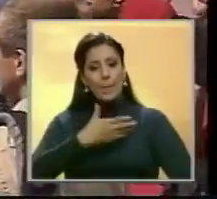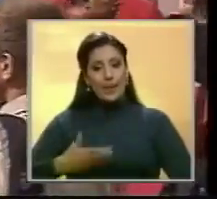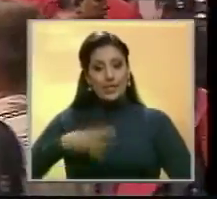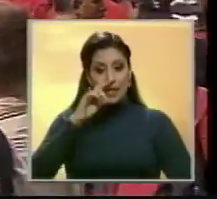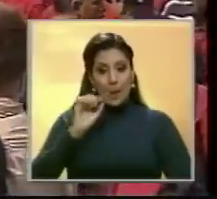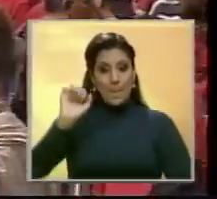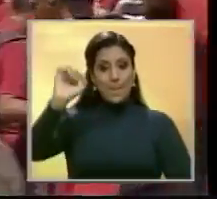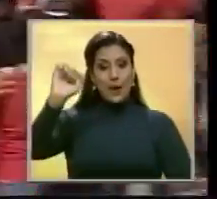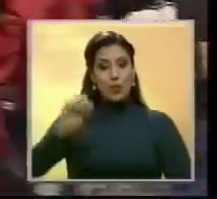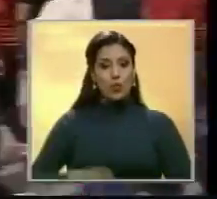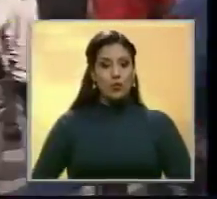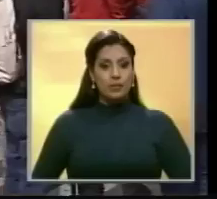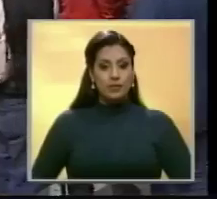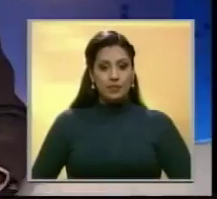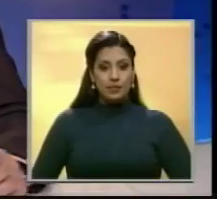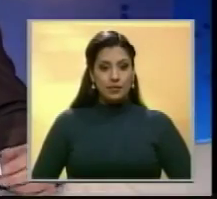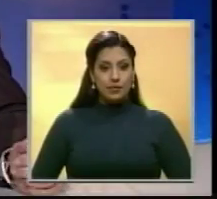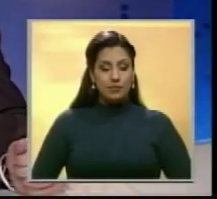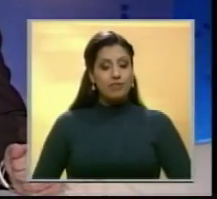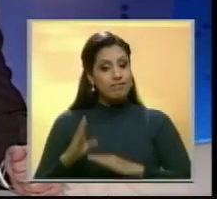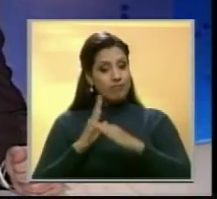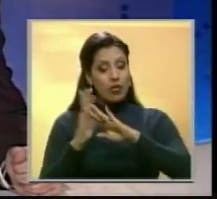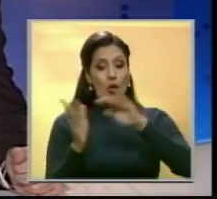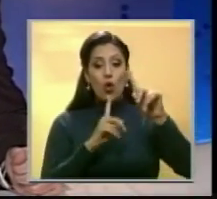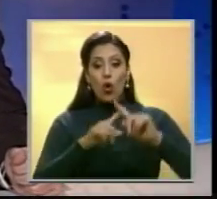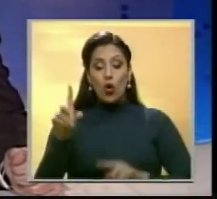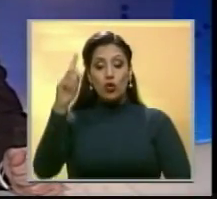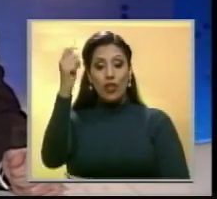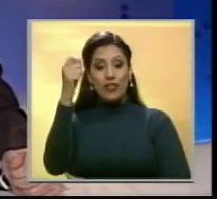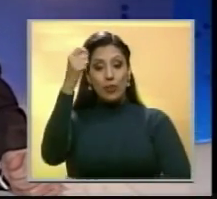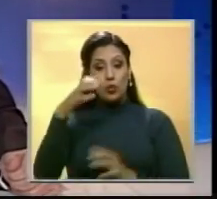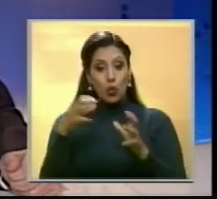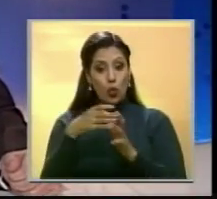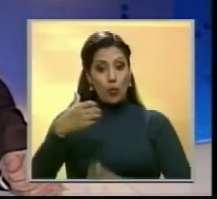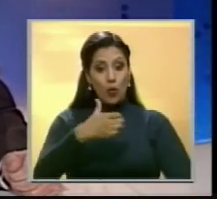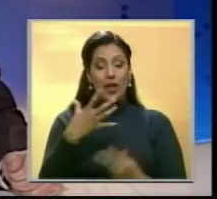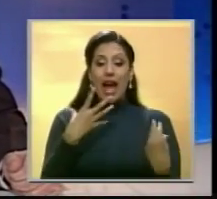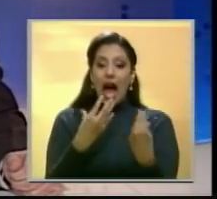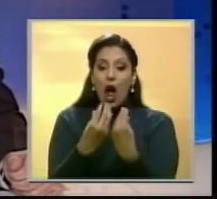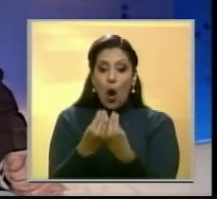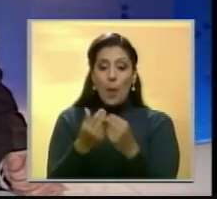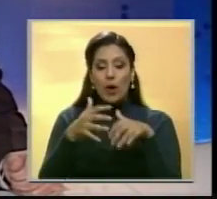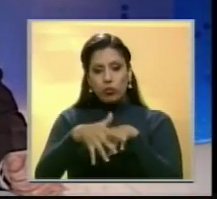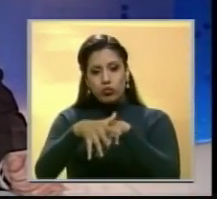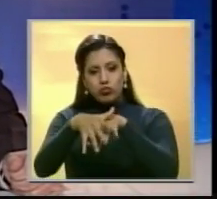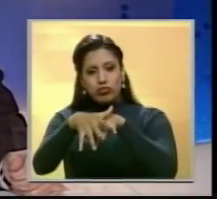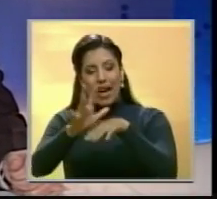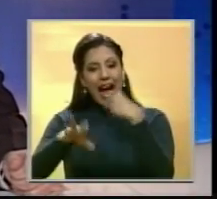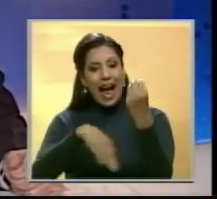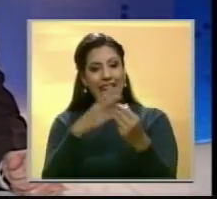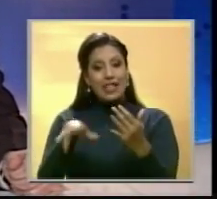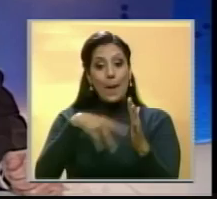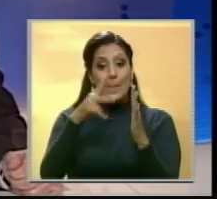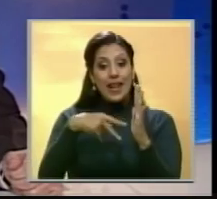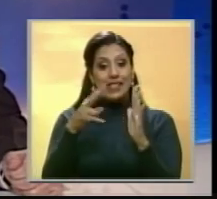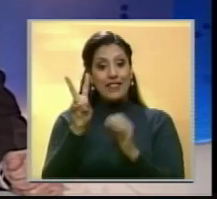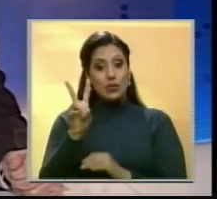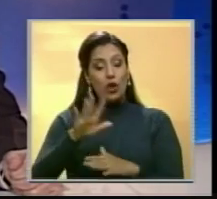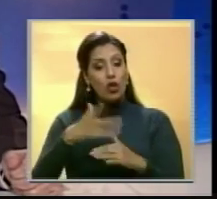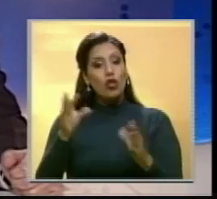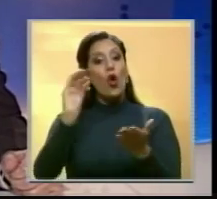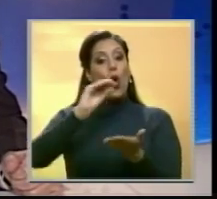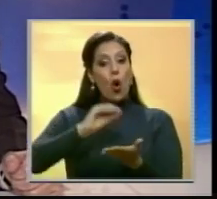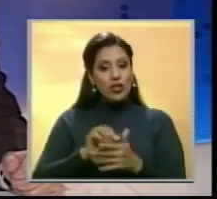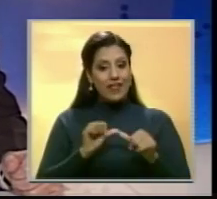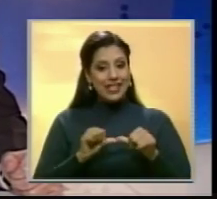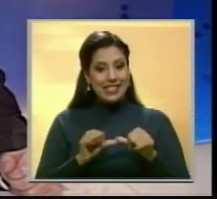presidente Nicolás Maduro. Diputados de la Unidad Democrática acompañaron la movilización que se realiza en Plaza Venezuela, donde ratificaron